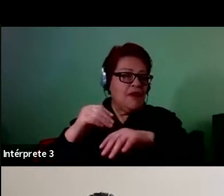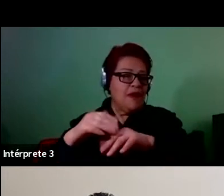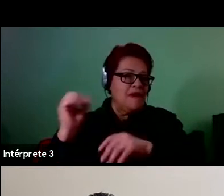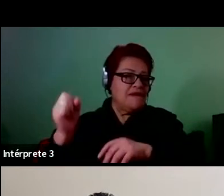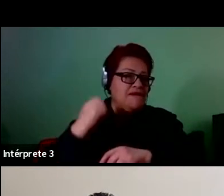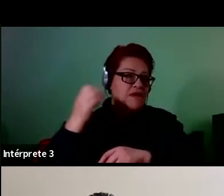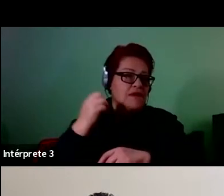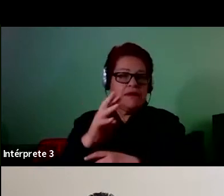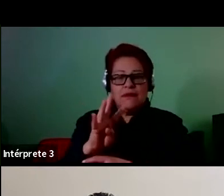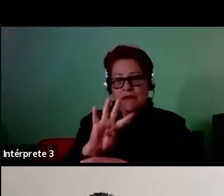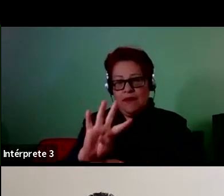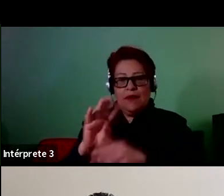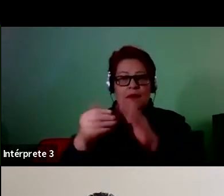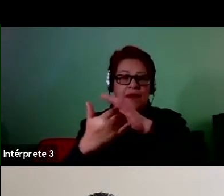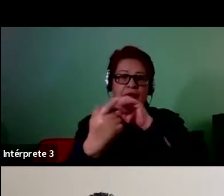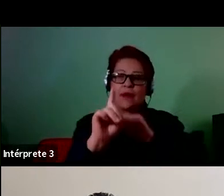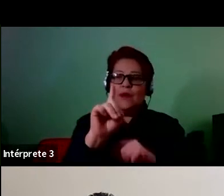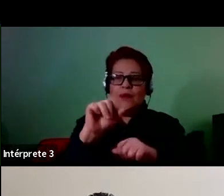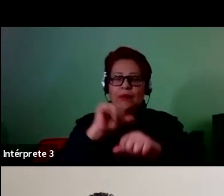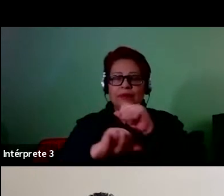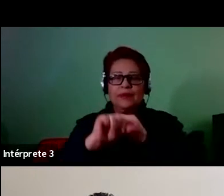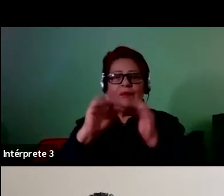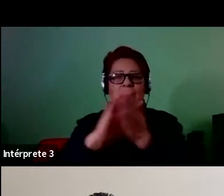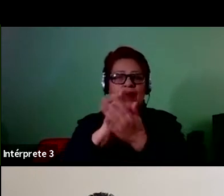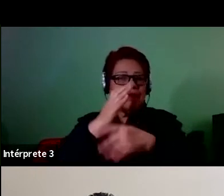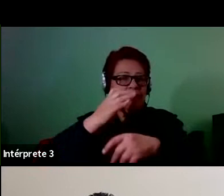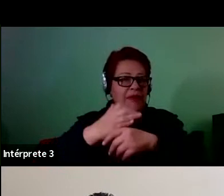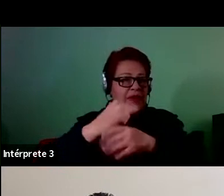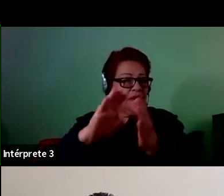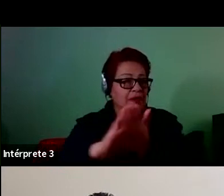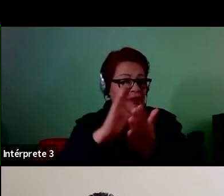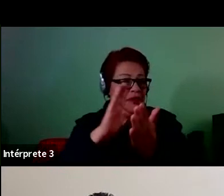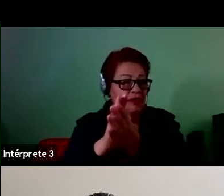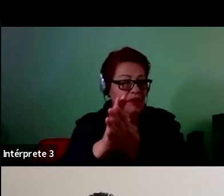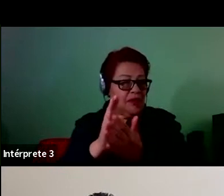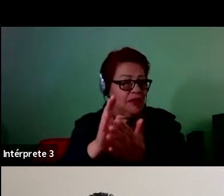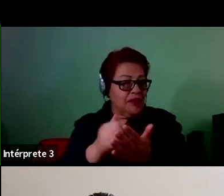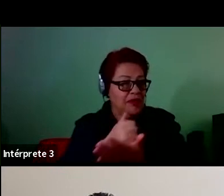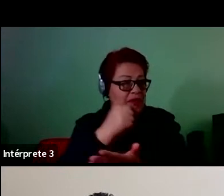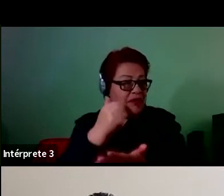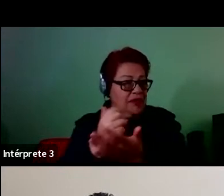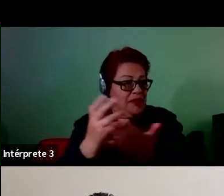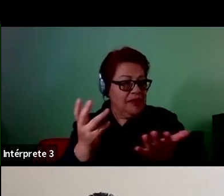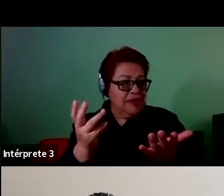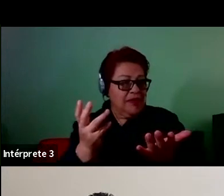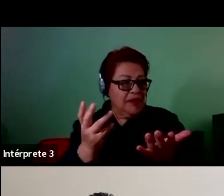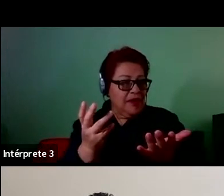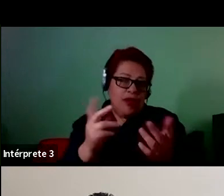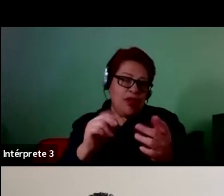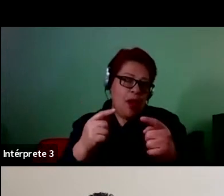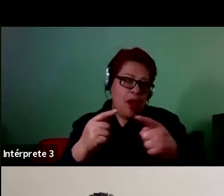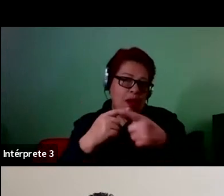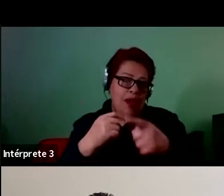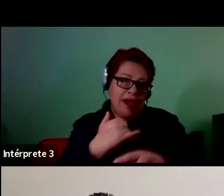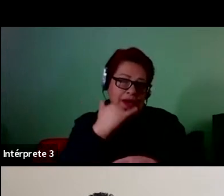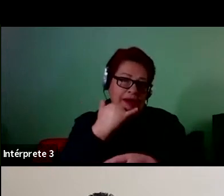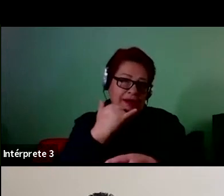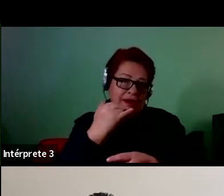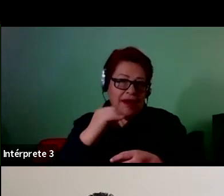mesa 1, como un esquema de participación ciudadana. No me gustaría que se malinterpretara de esa